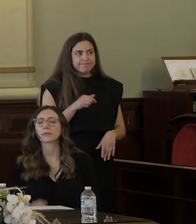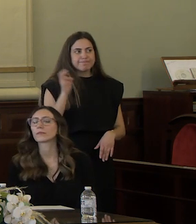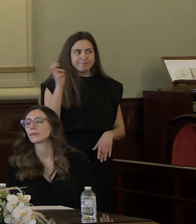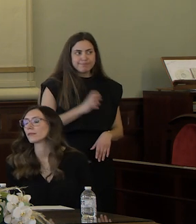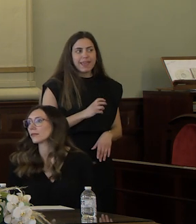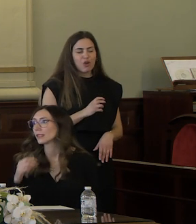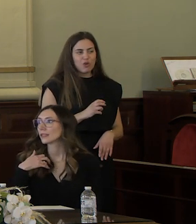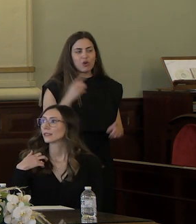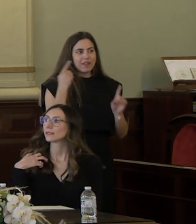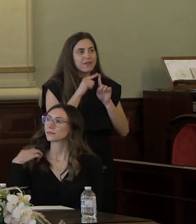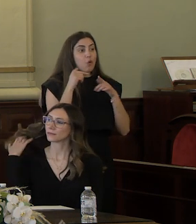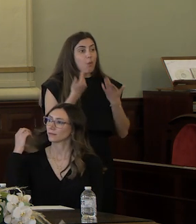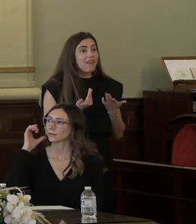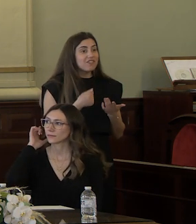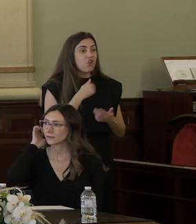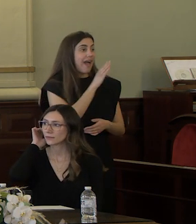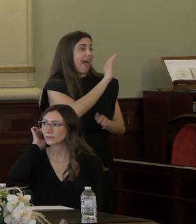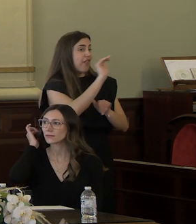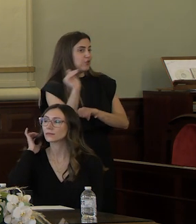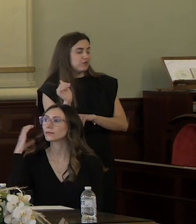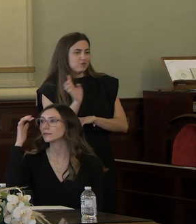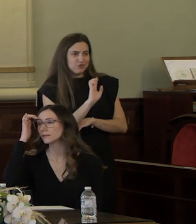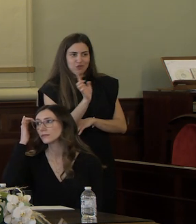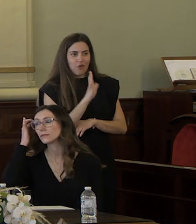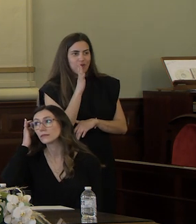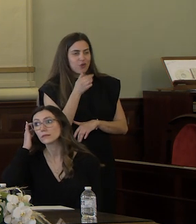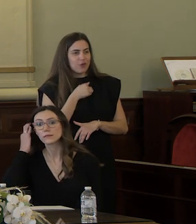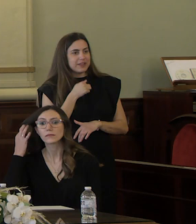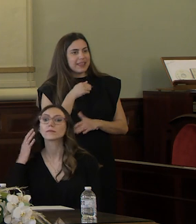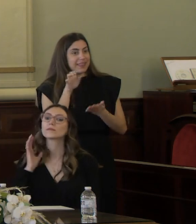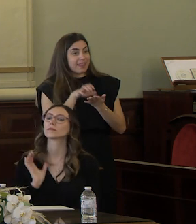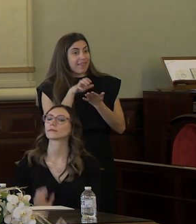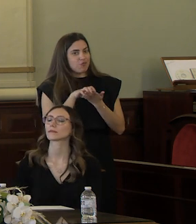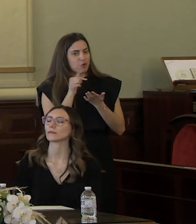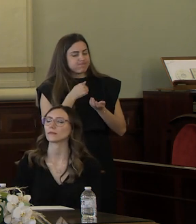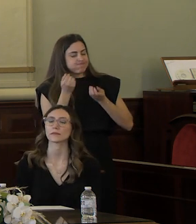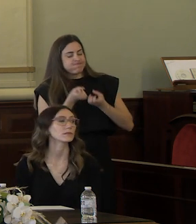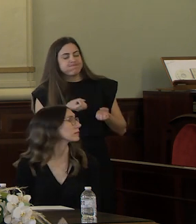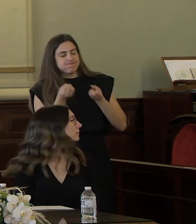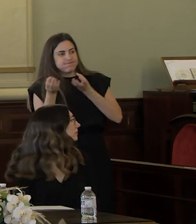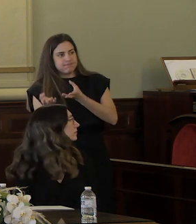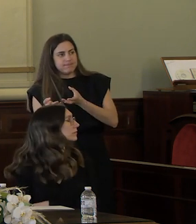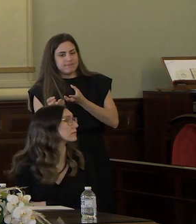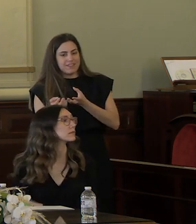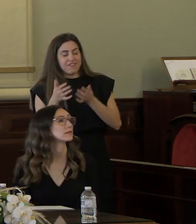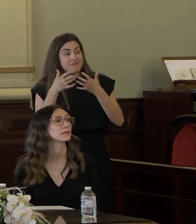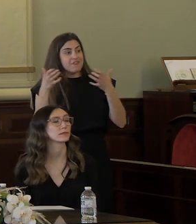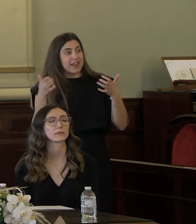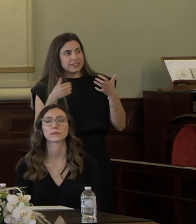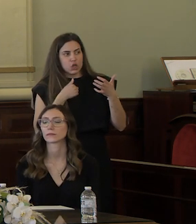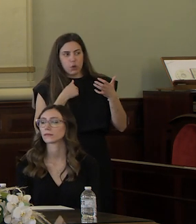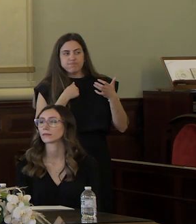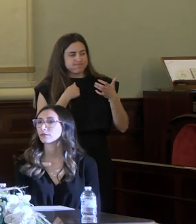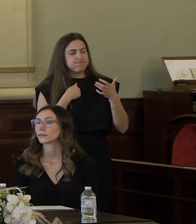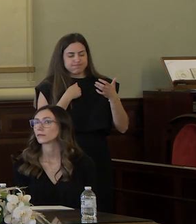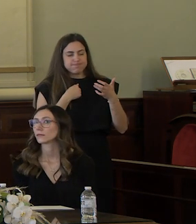no deciros para nada un adiós. Yo, cuando se lo comunicaba al centro, les decía una frase en la que creo mucho,